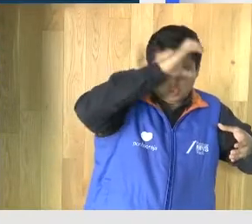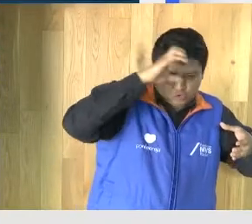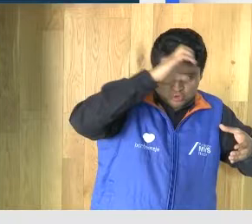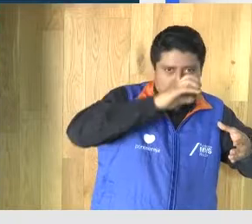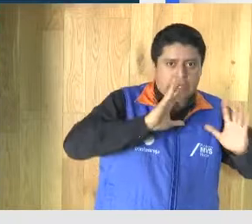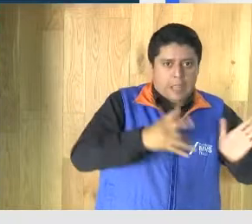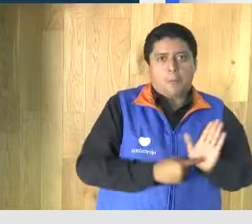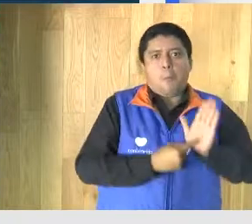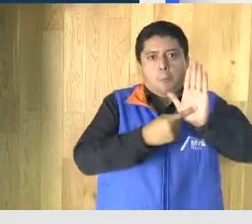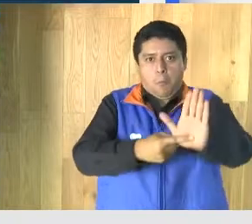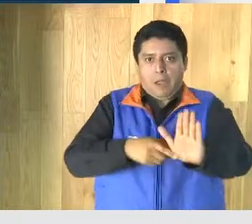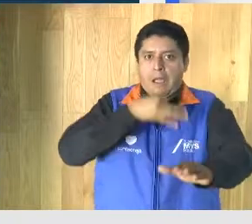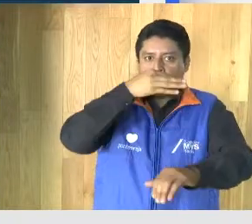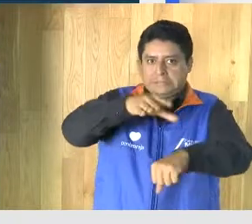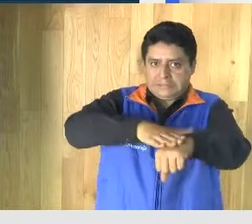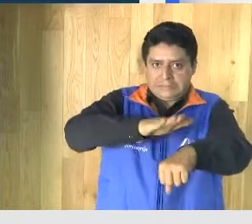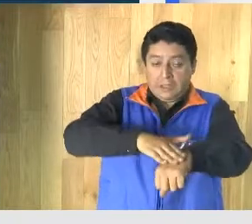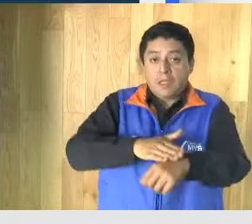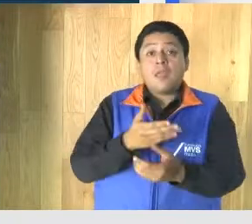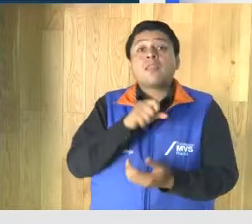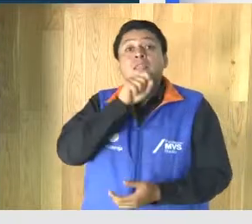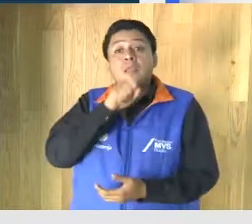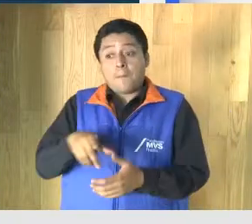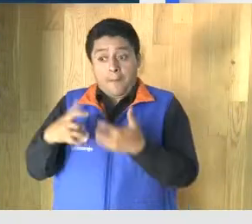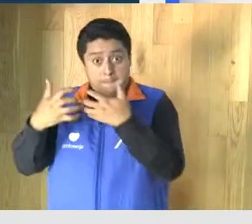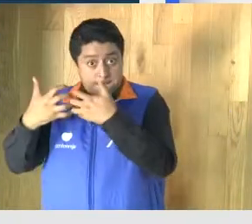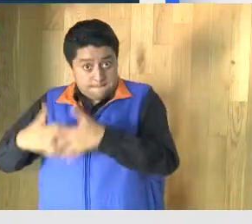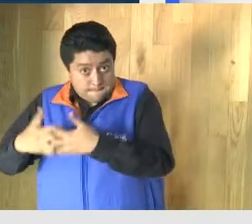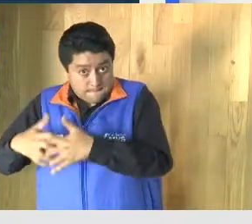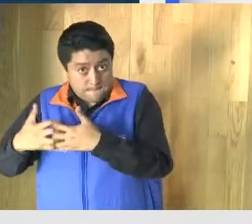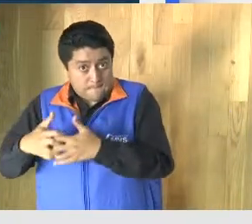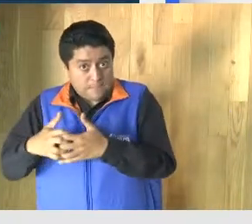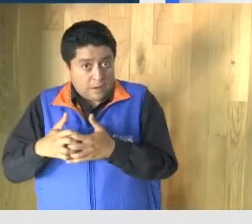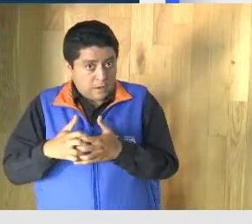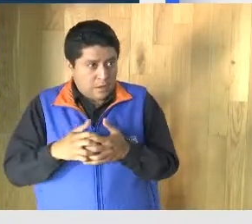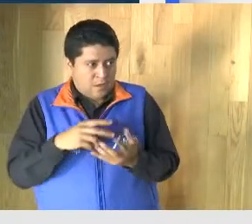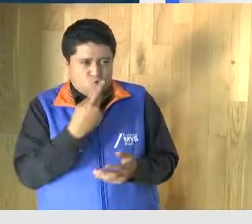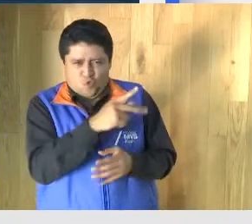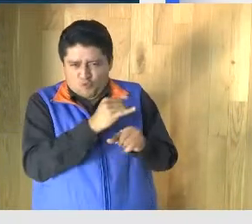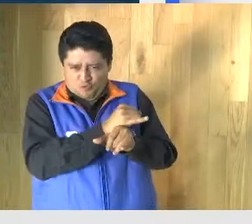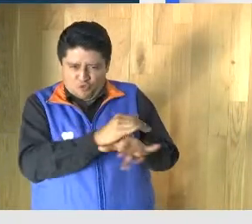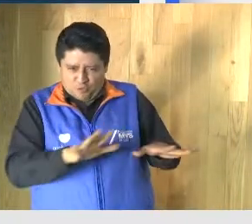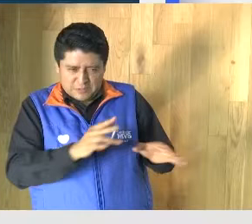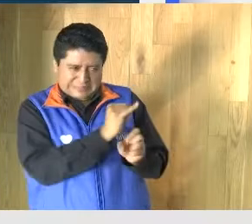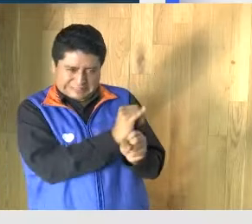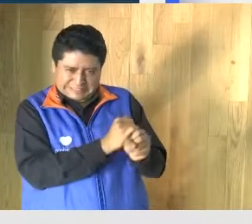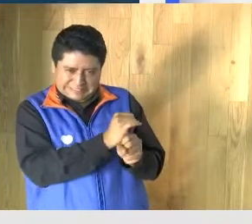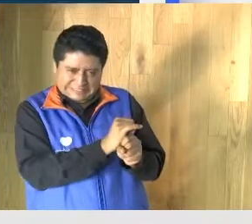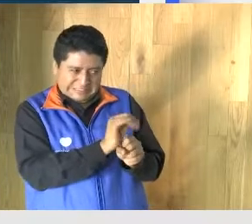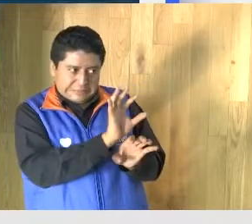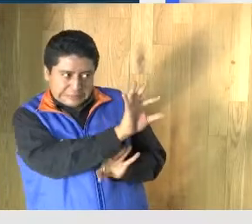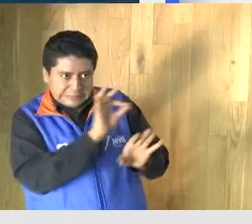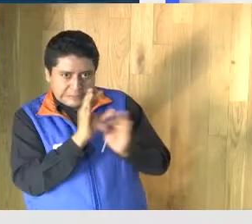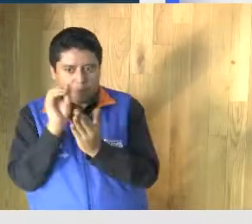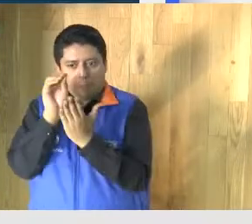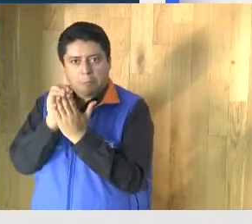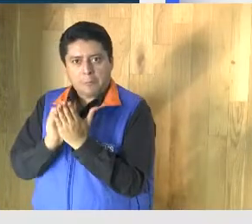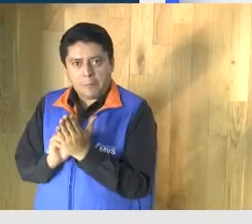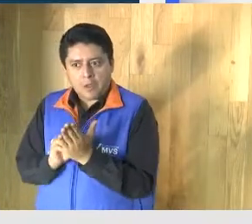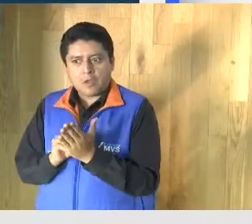los gobiernos, sino también las empresas empiezan a incorporar estos datos de la ciencia como certezas dentro de su gestión empresarial.